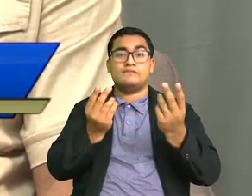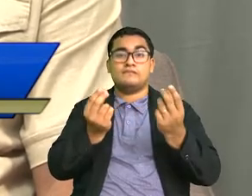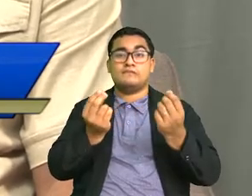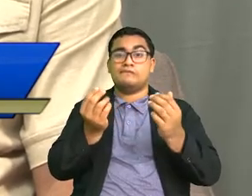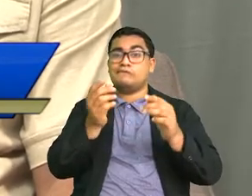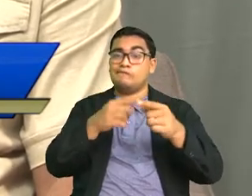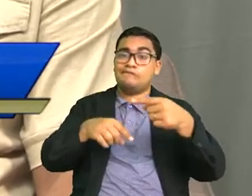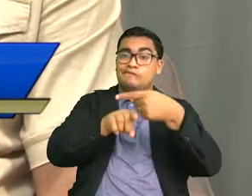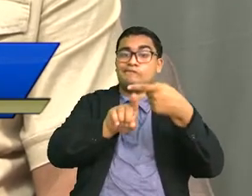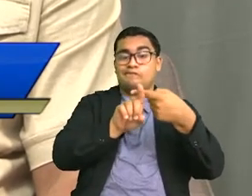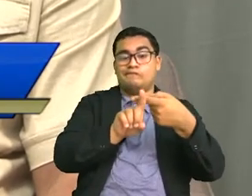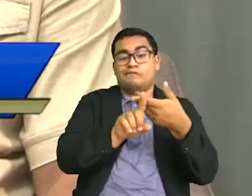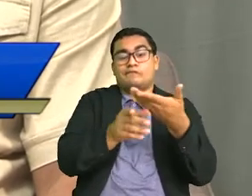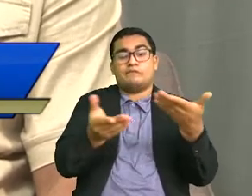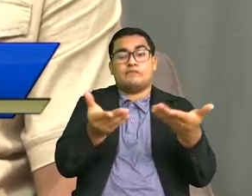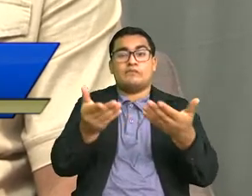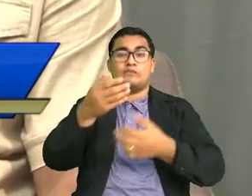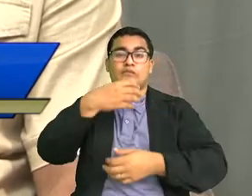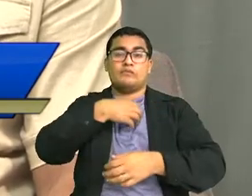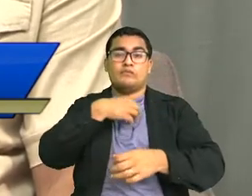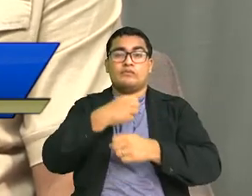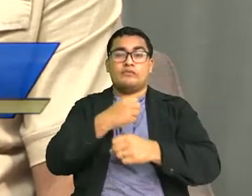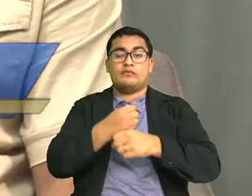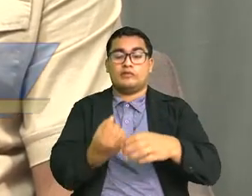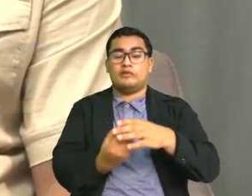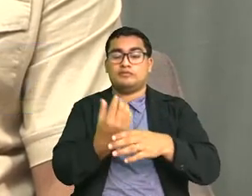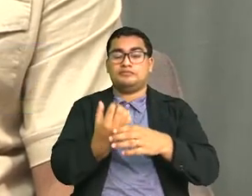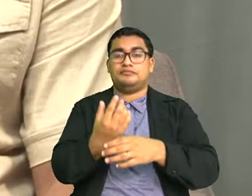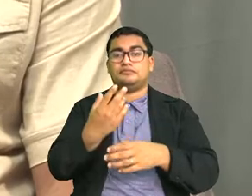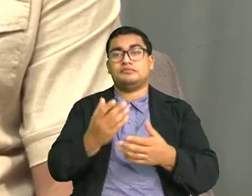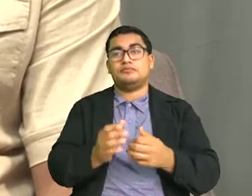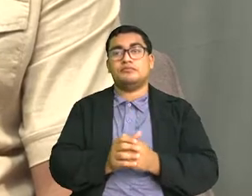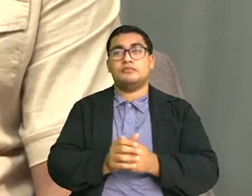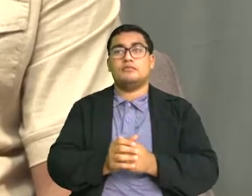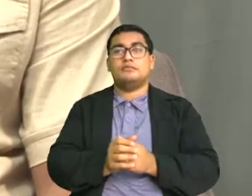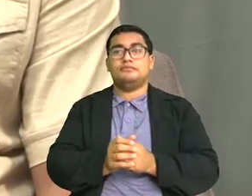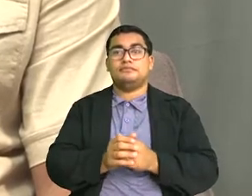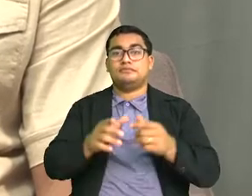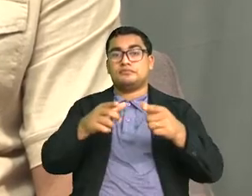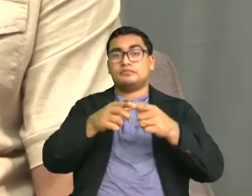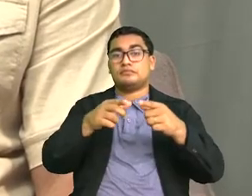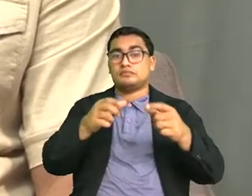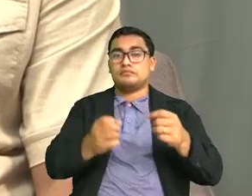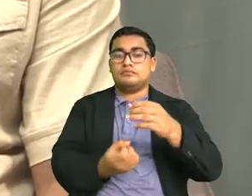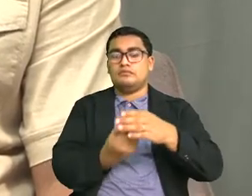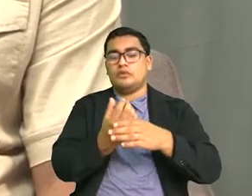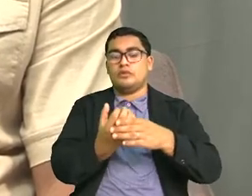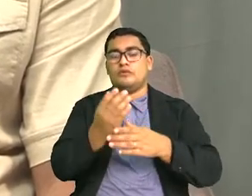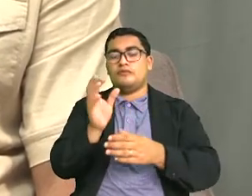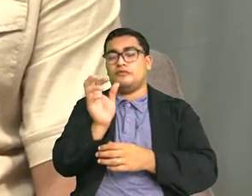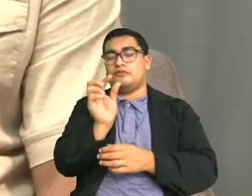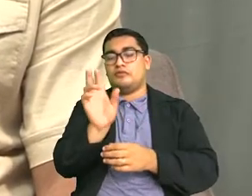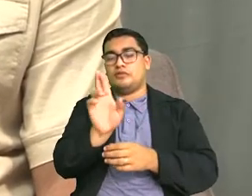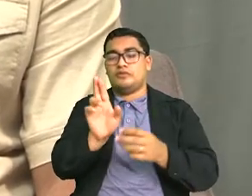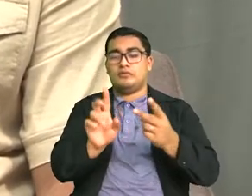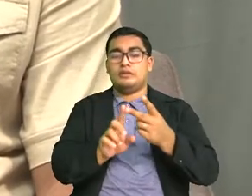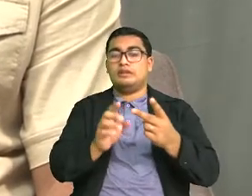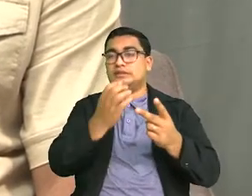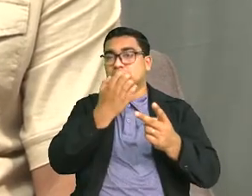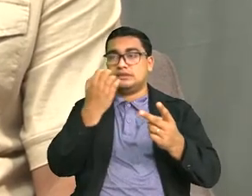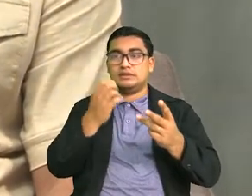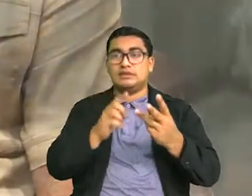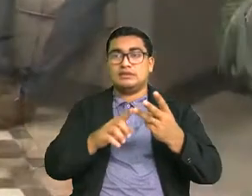de nuestra de nuestra producción primaria en managua cultivamos frijoles maíz ganadería